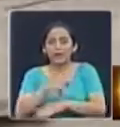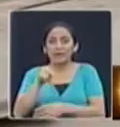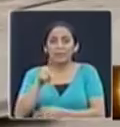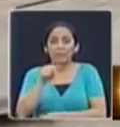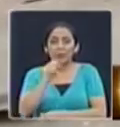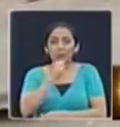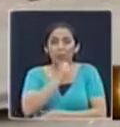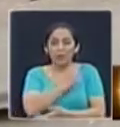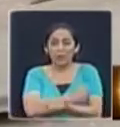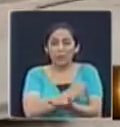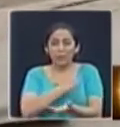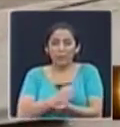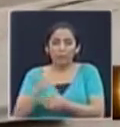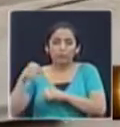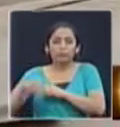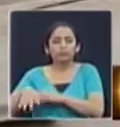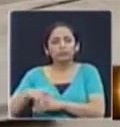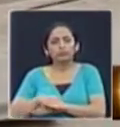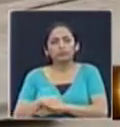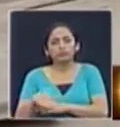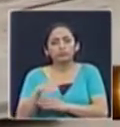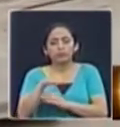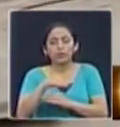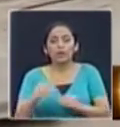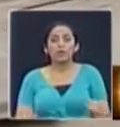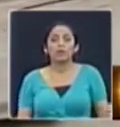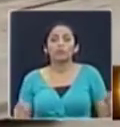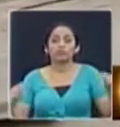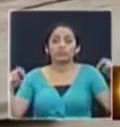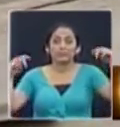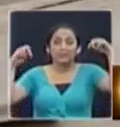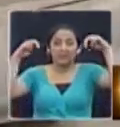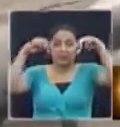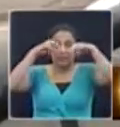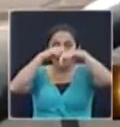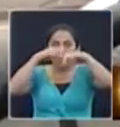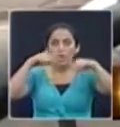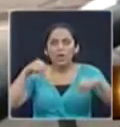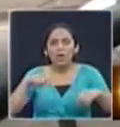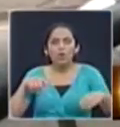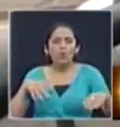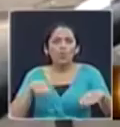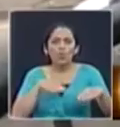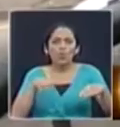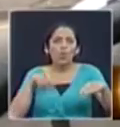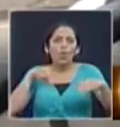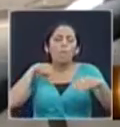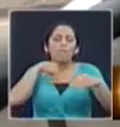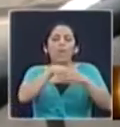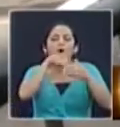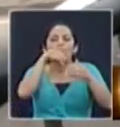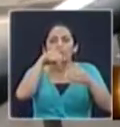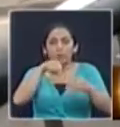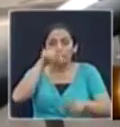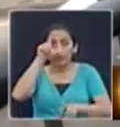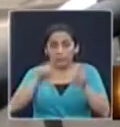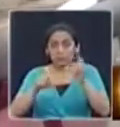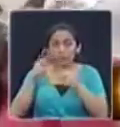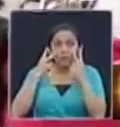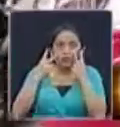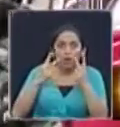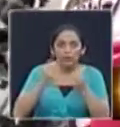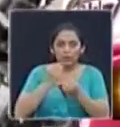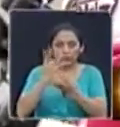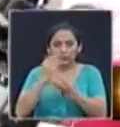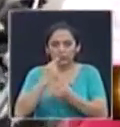se impactó contra el tramo del paso peatonal que está a la altura de la Ciudadela Metrópolis. Personas que caminaban por el sector contaron lo ocurrido.